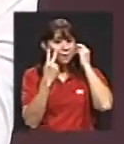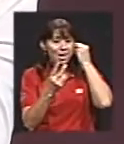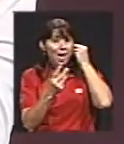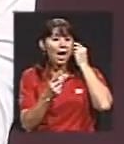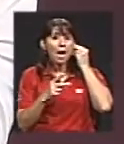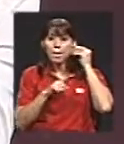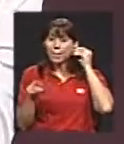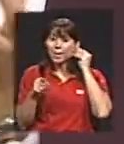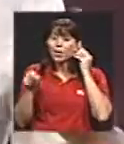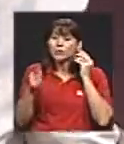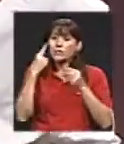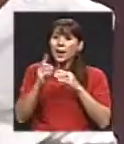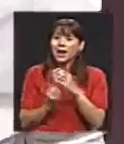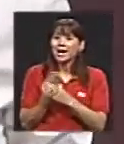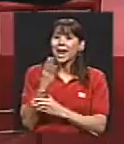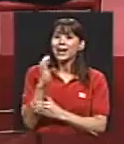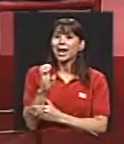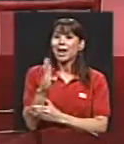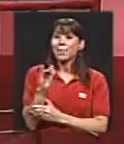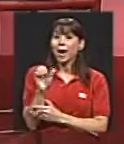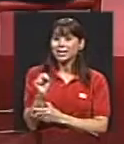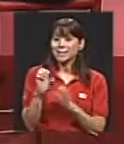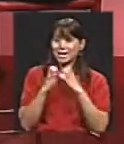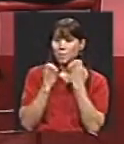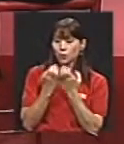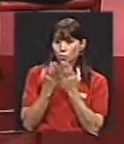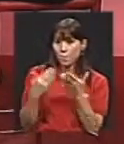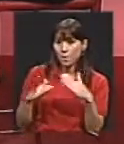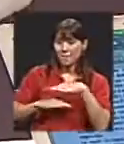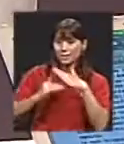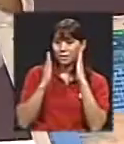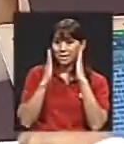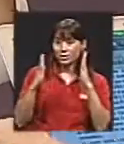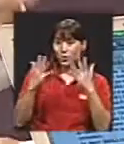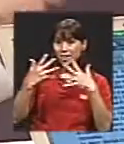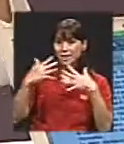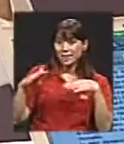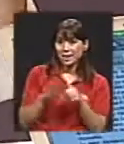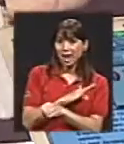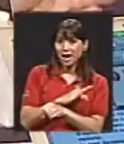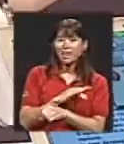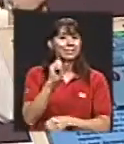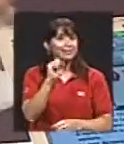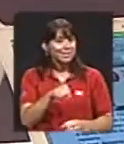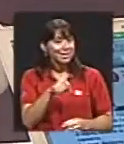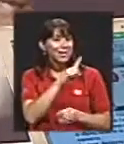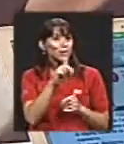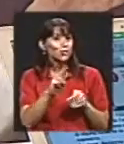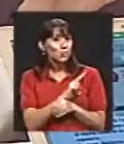íntegra de hoy ebais que tenemos en tantas comunidades en donde no se aplicó presión frío wise para que son primer nivel de atención